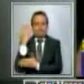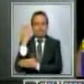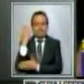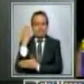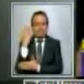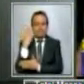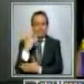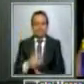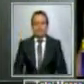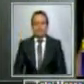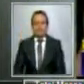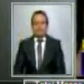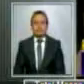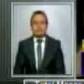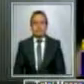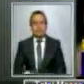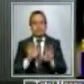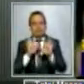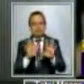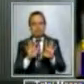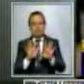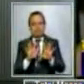presidencial al